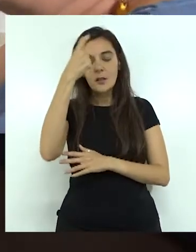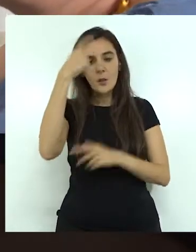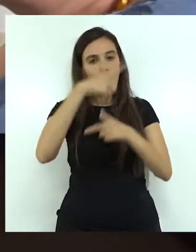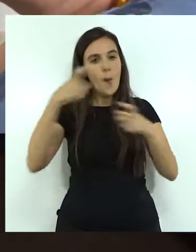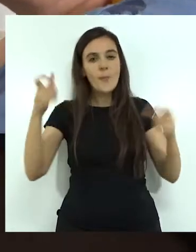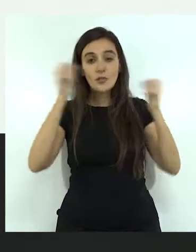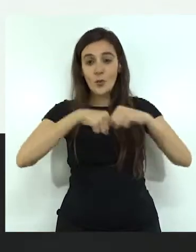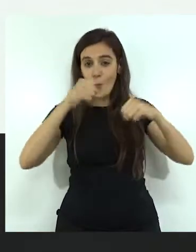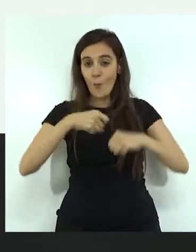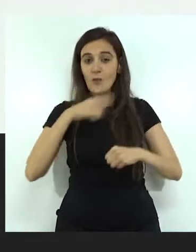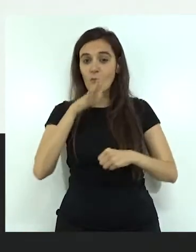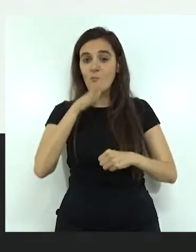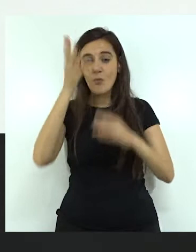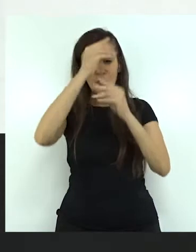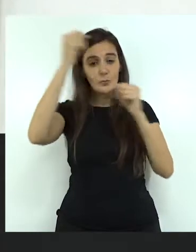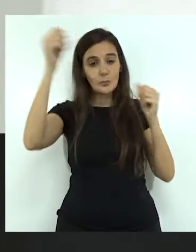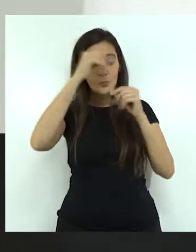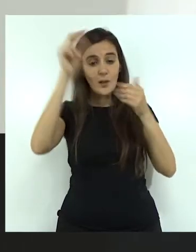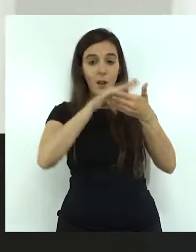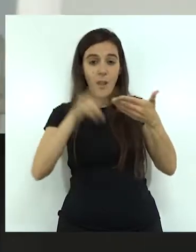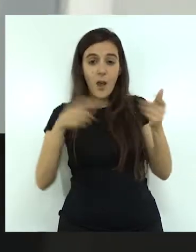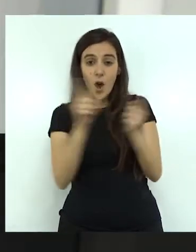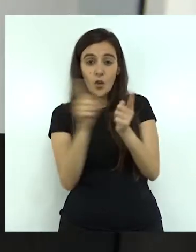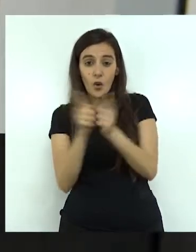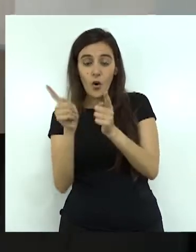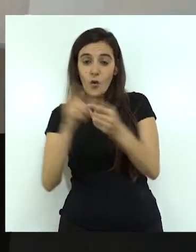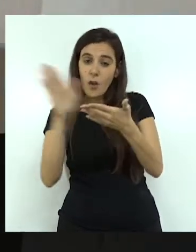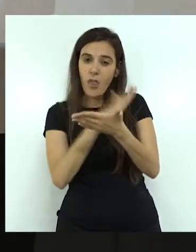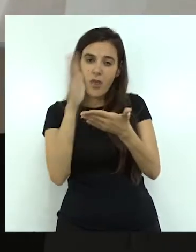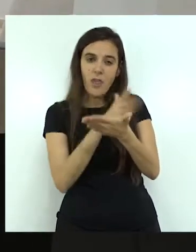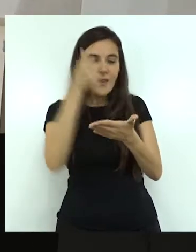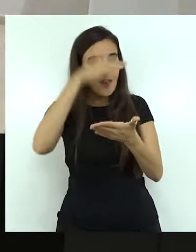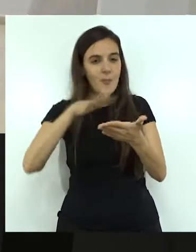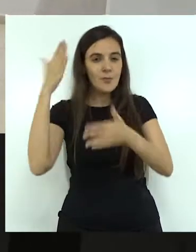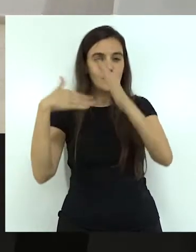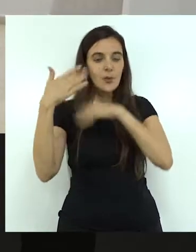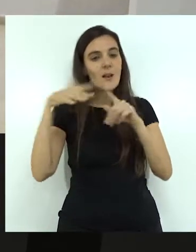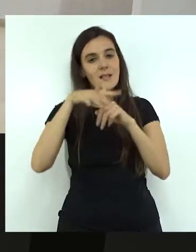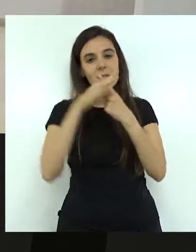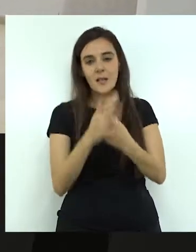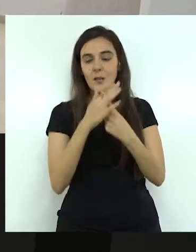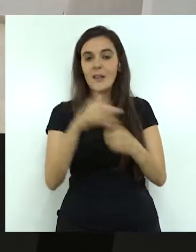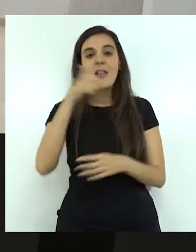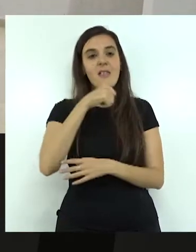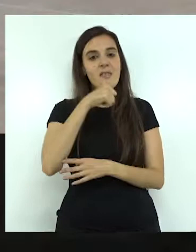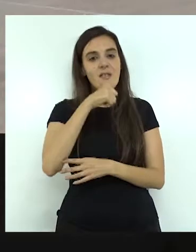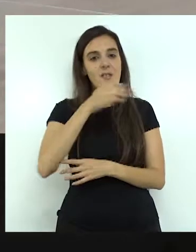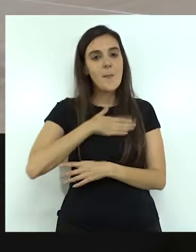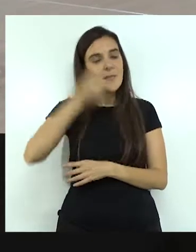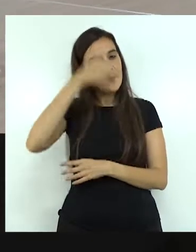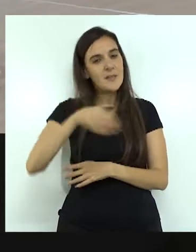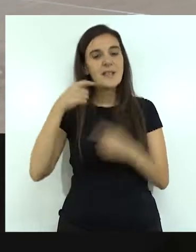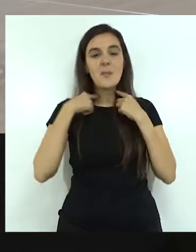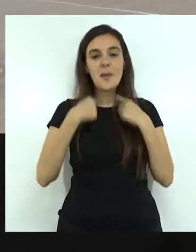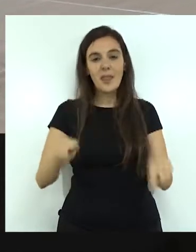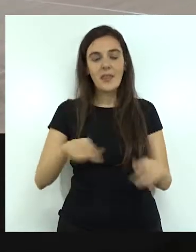quienes se les títulos cortos de pasajes de la niñez como es el caso de ceuta mi niñez perdida utilizar